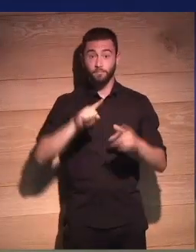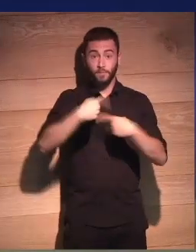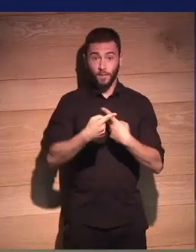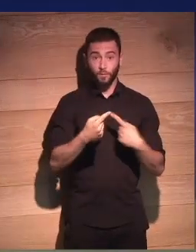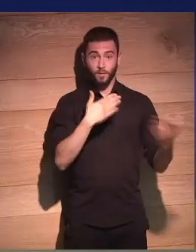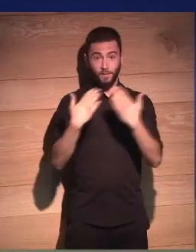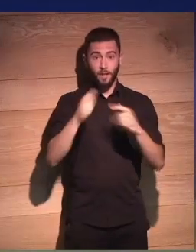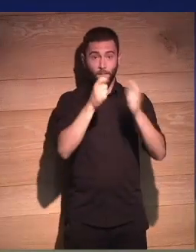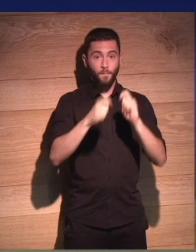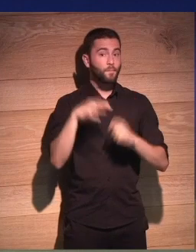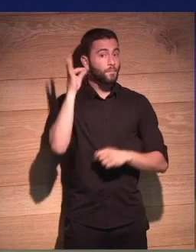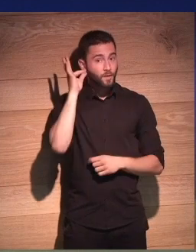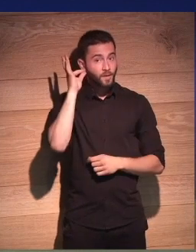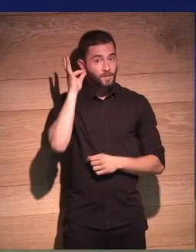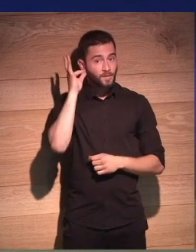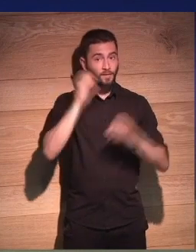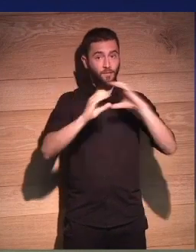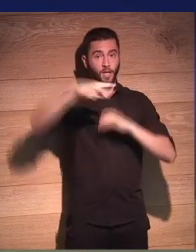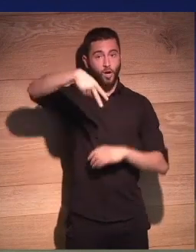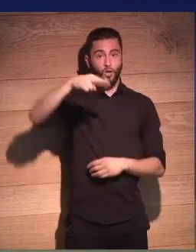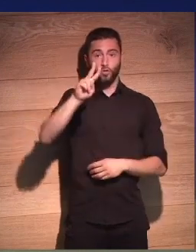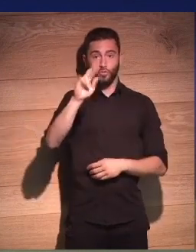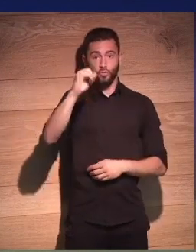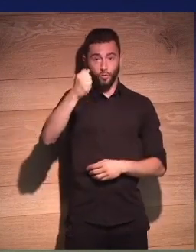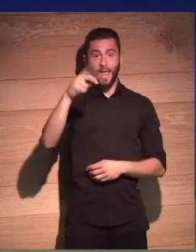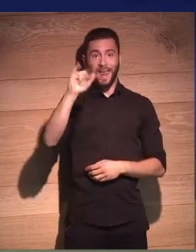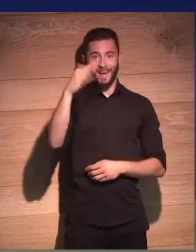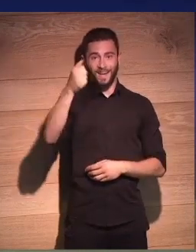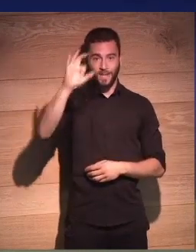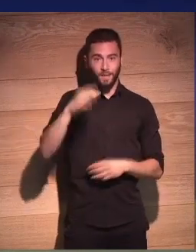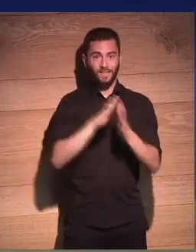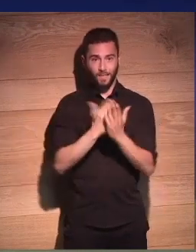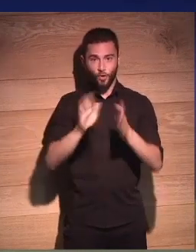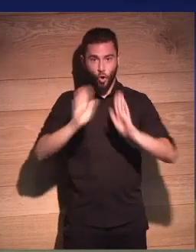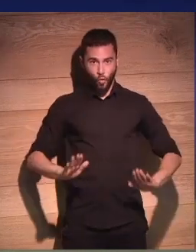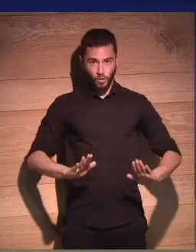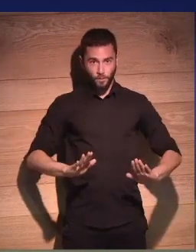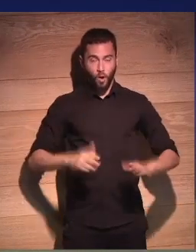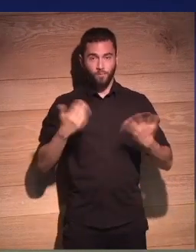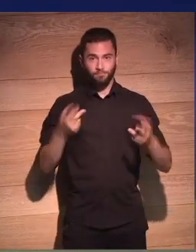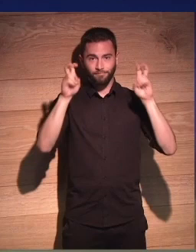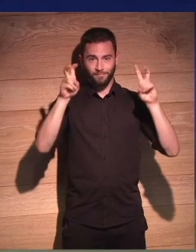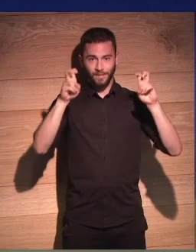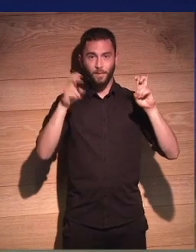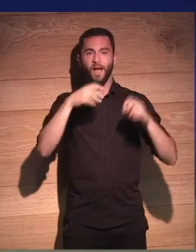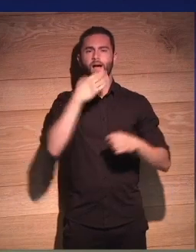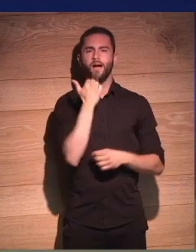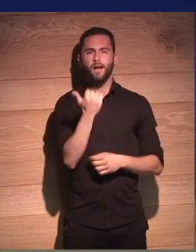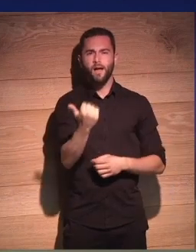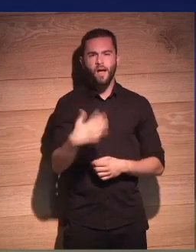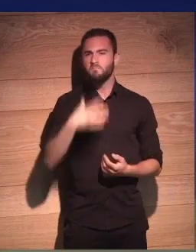con la periodista y comunicadora Nuria Rivas sobre su último libro y sobre esta cruzada en favor de un envejecimiento